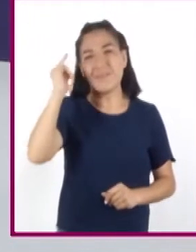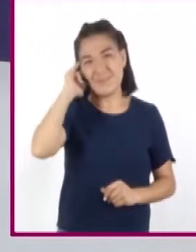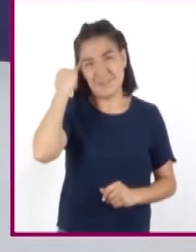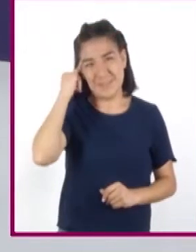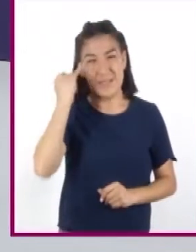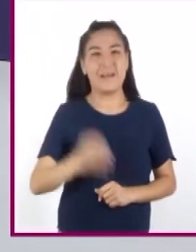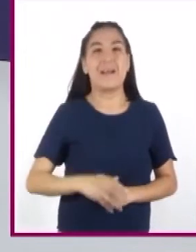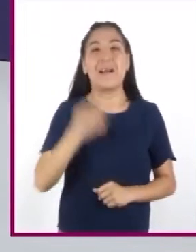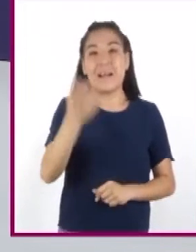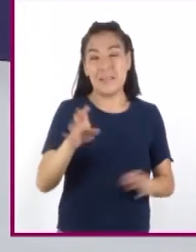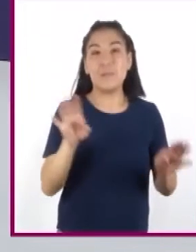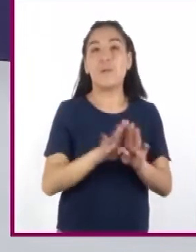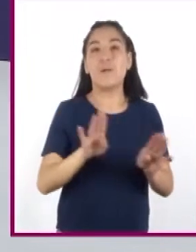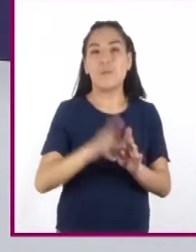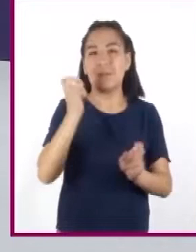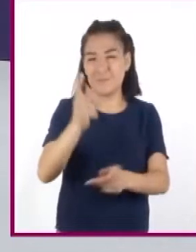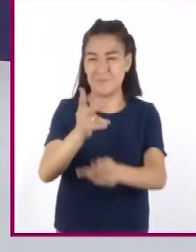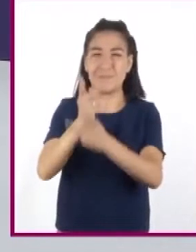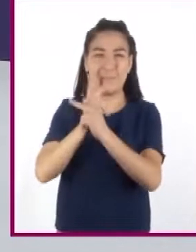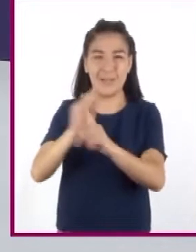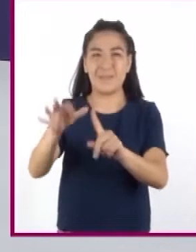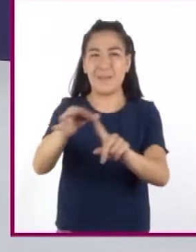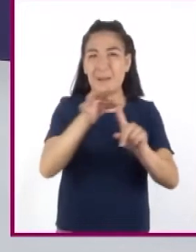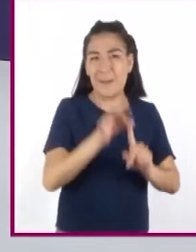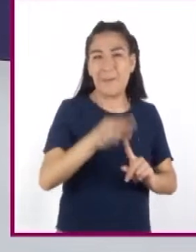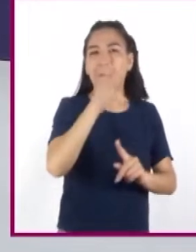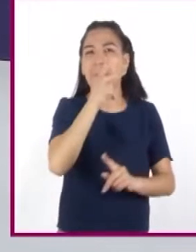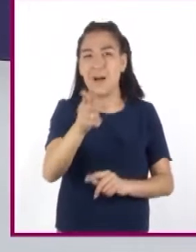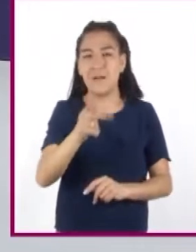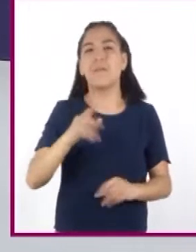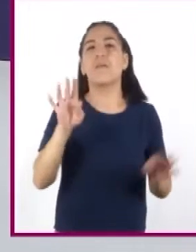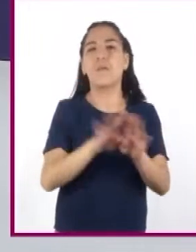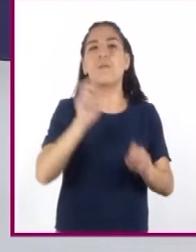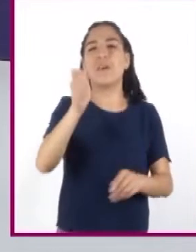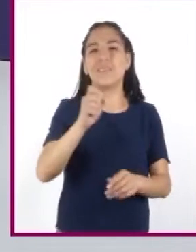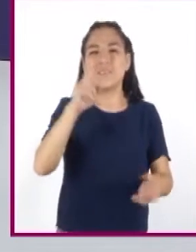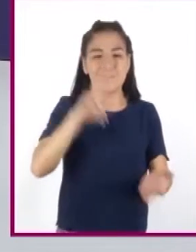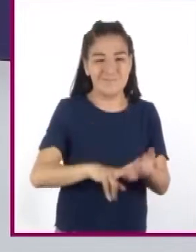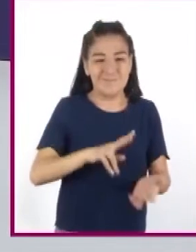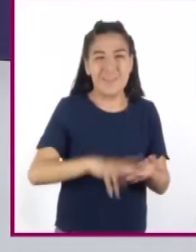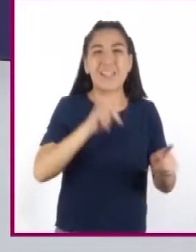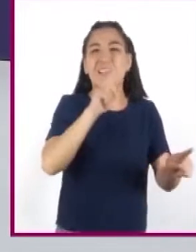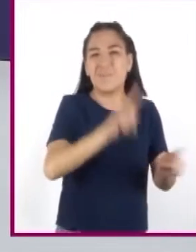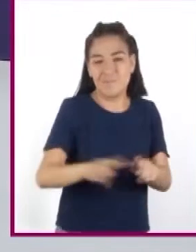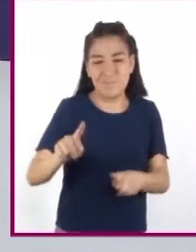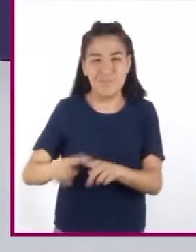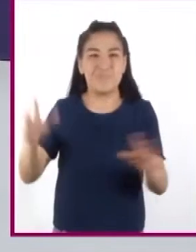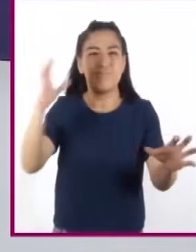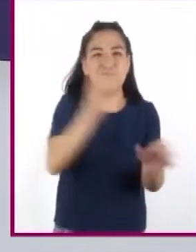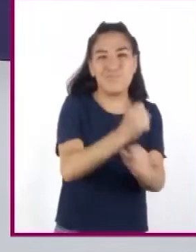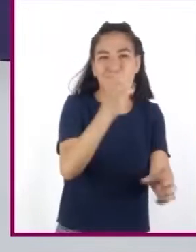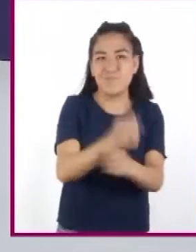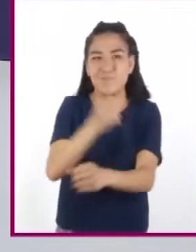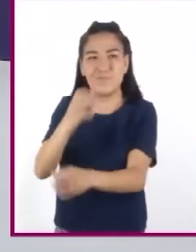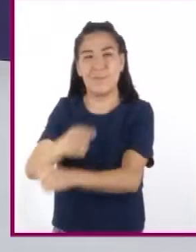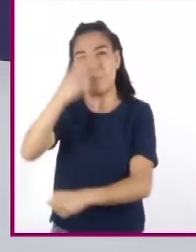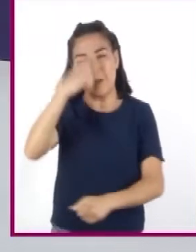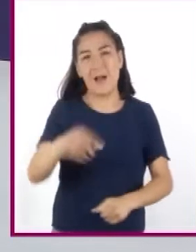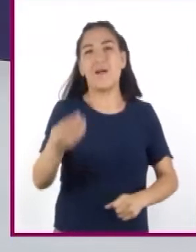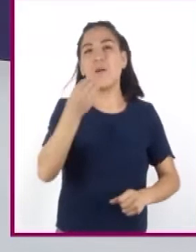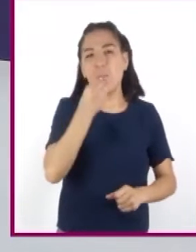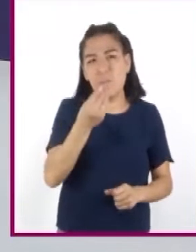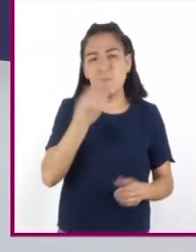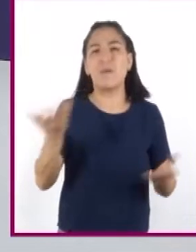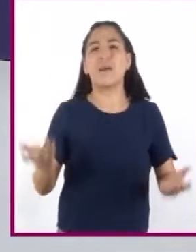estos préstamos o adopciones de palabras tienen que ver con la carencia de definiciones para alimentos